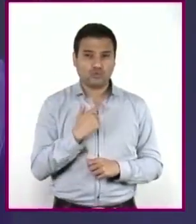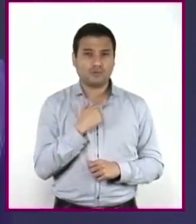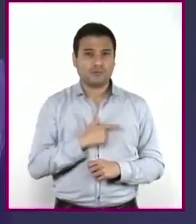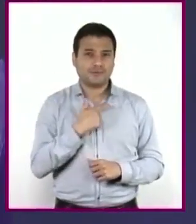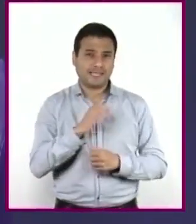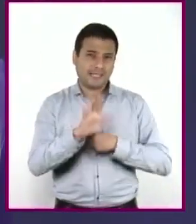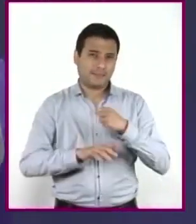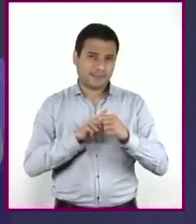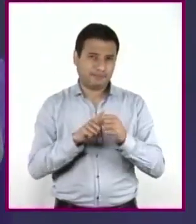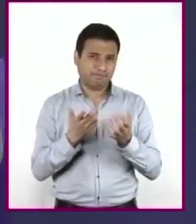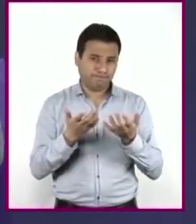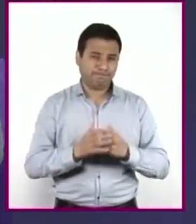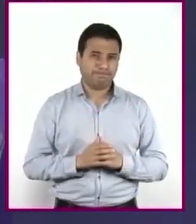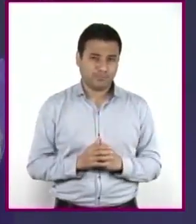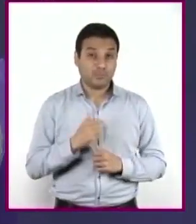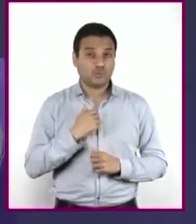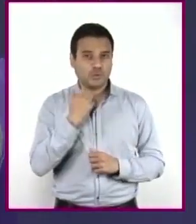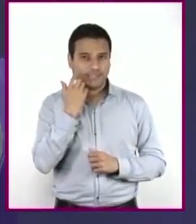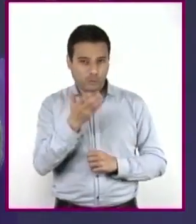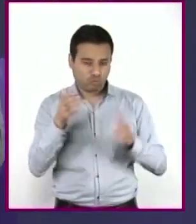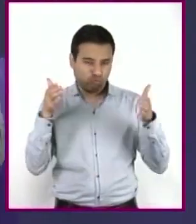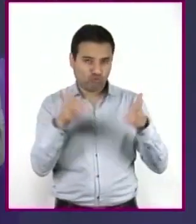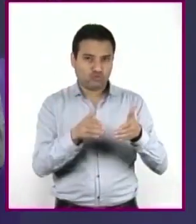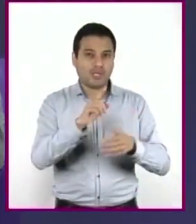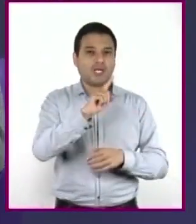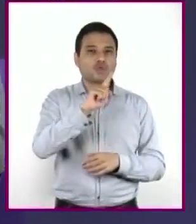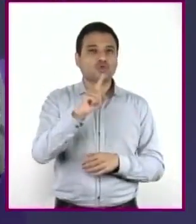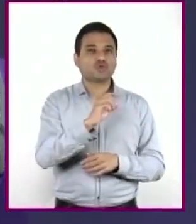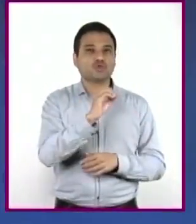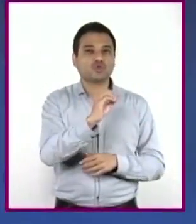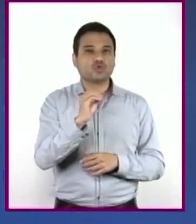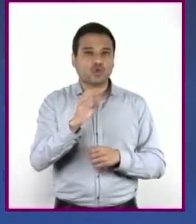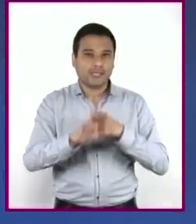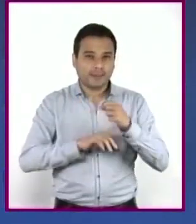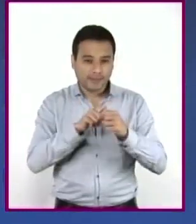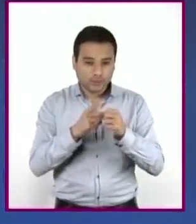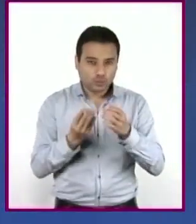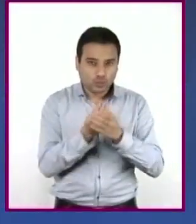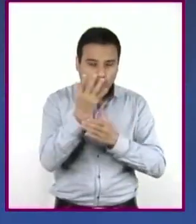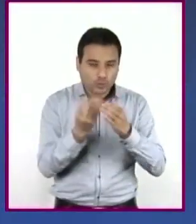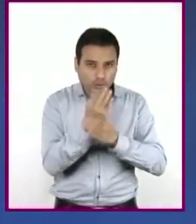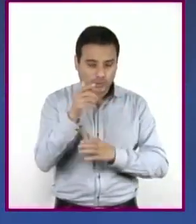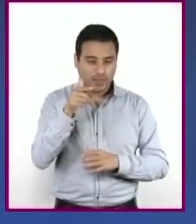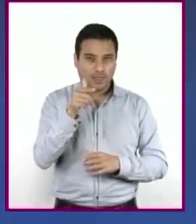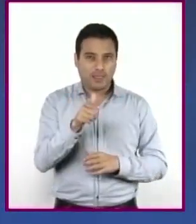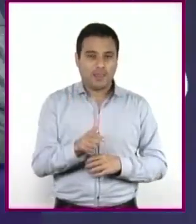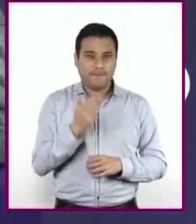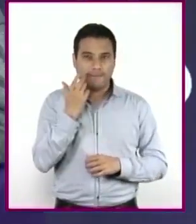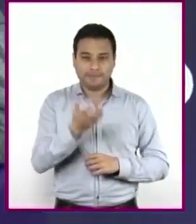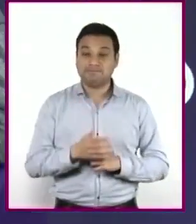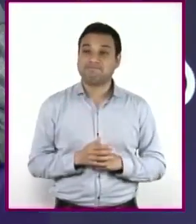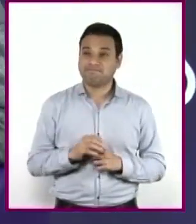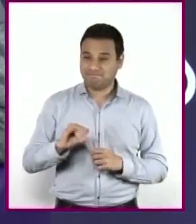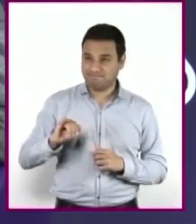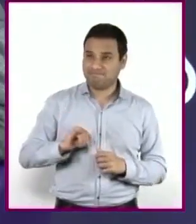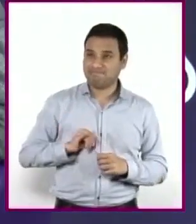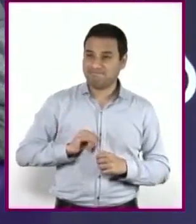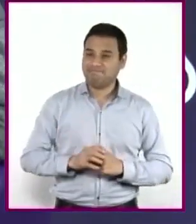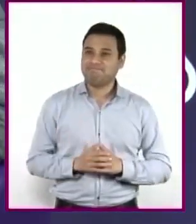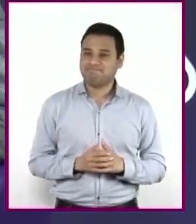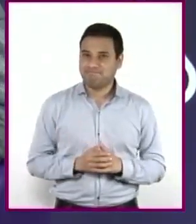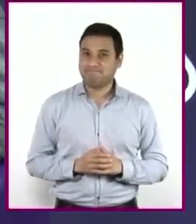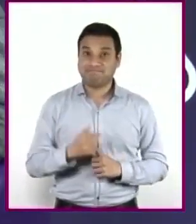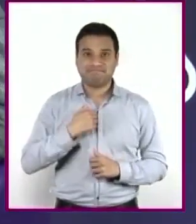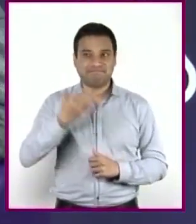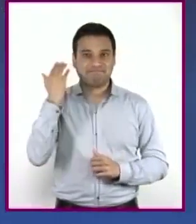más pequeño me gustaron mucho los animales. Entonces me quiero dedicar a la zoología para encontrar nuevos animales. Nuevos animales. Eso me